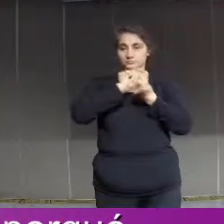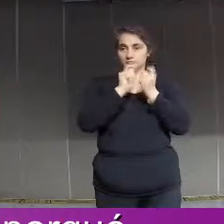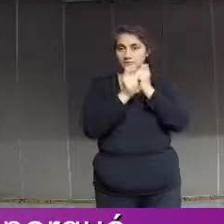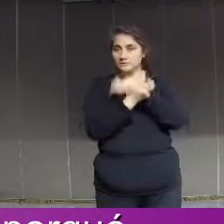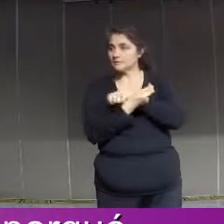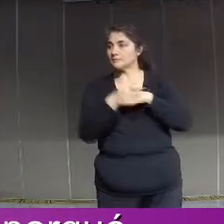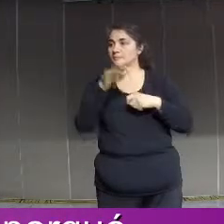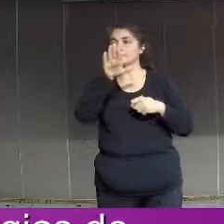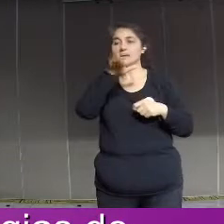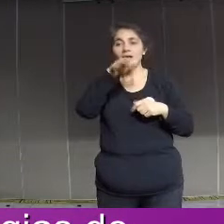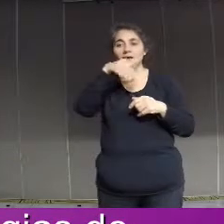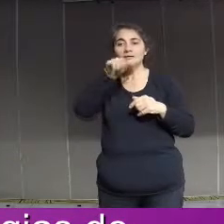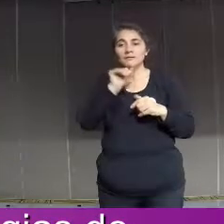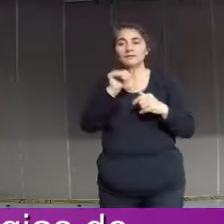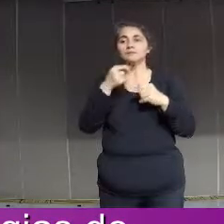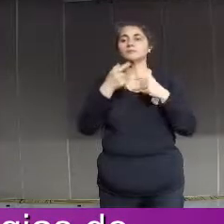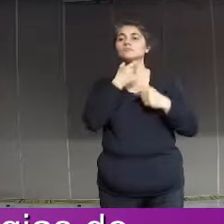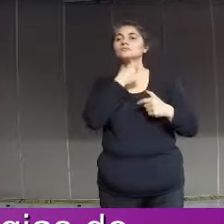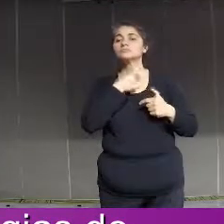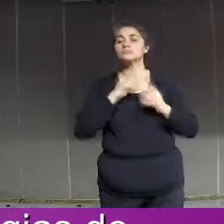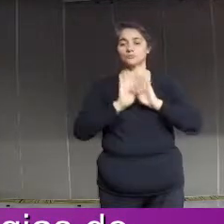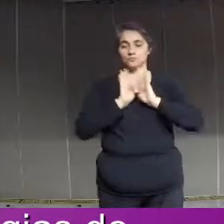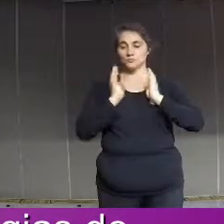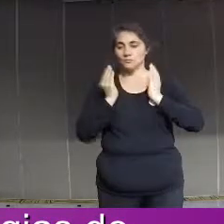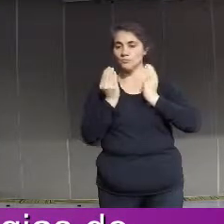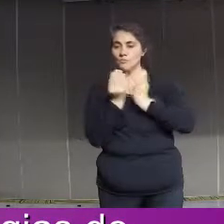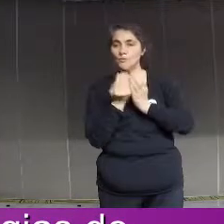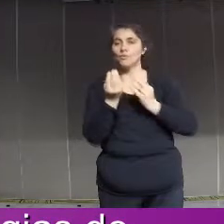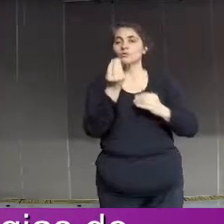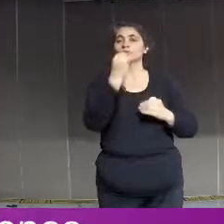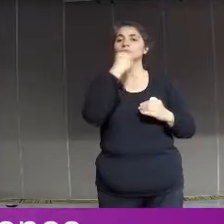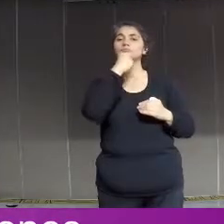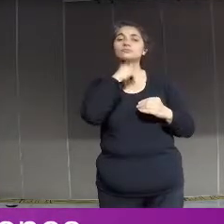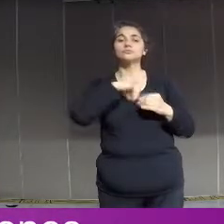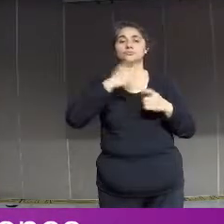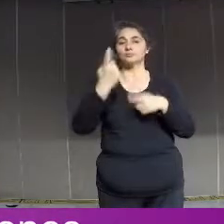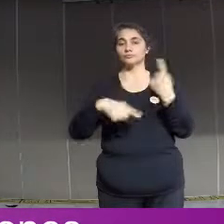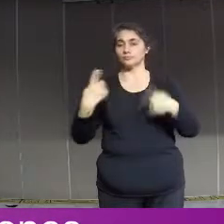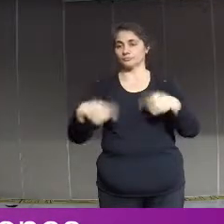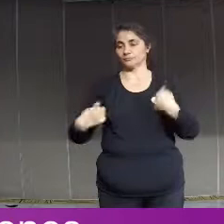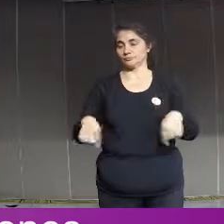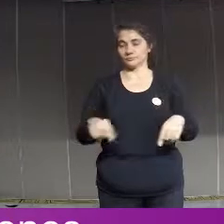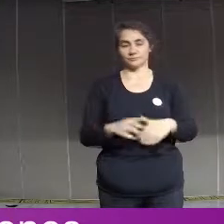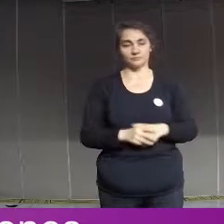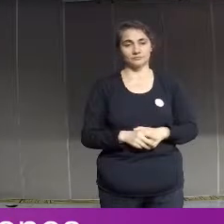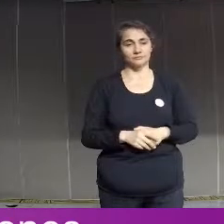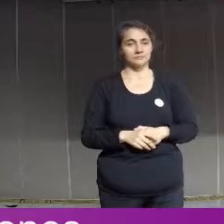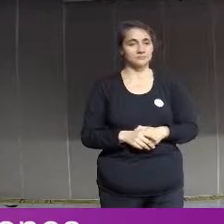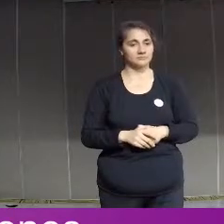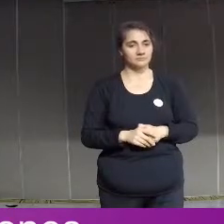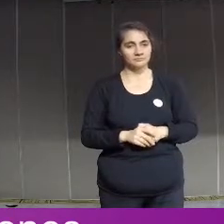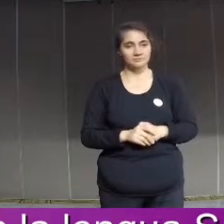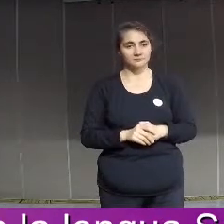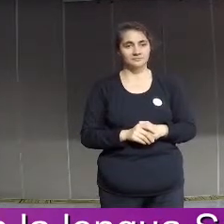¿sí?, qué pasa con la mandíbula, qué pasa cuando el alimento ingresa dentro de la boca, mide la eficacia de tragar, qué pasa